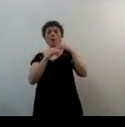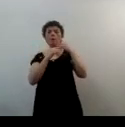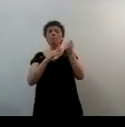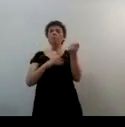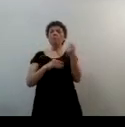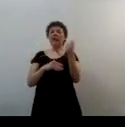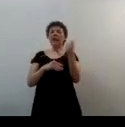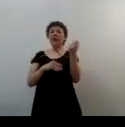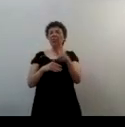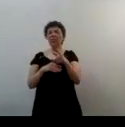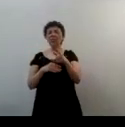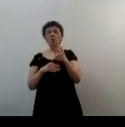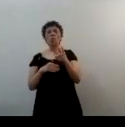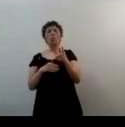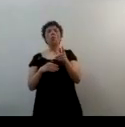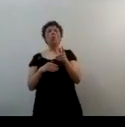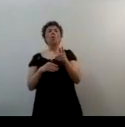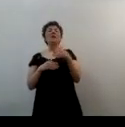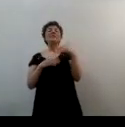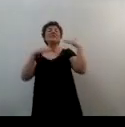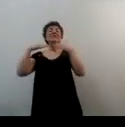a la sandía,